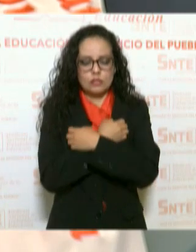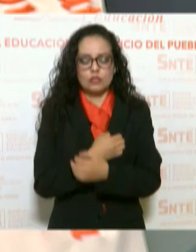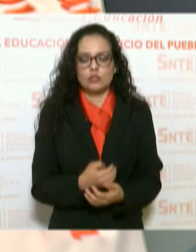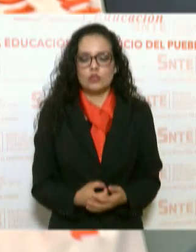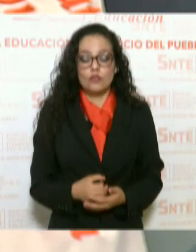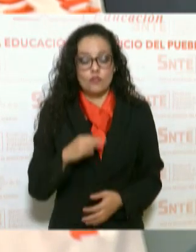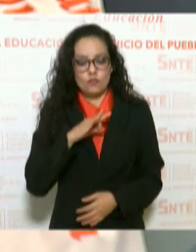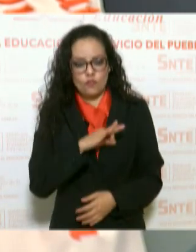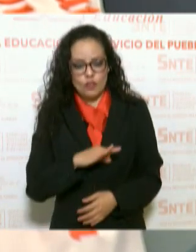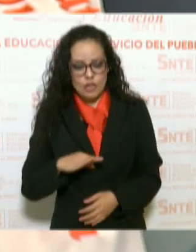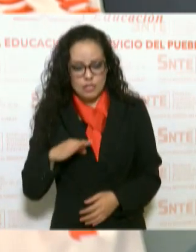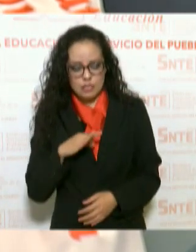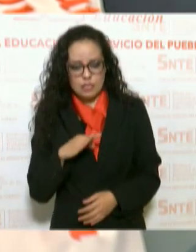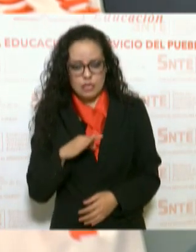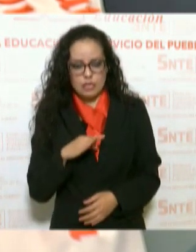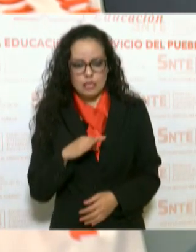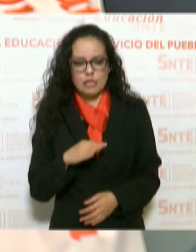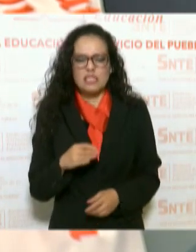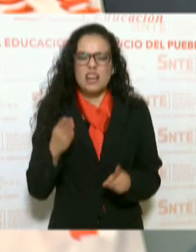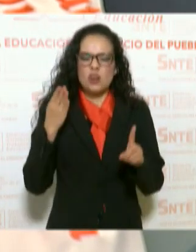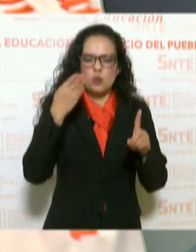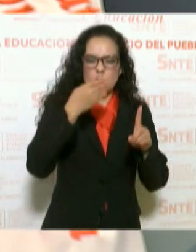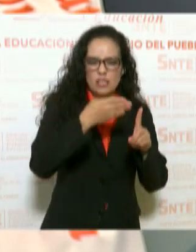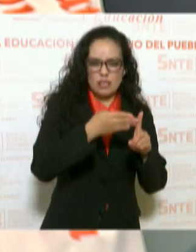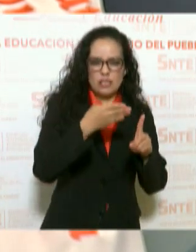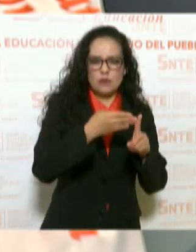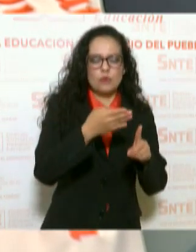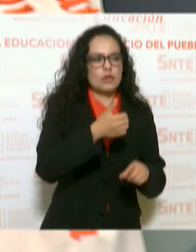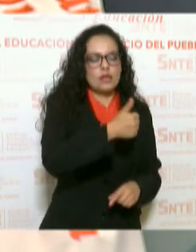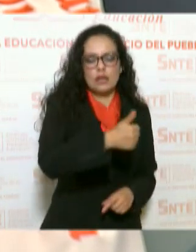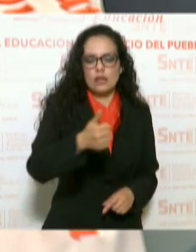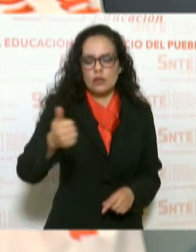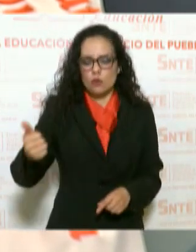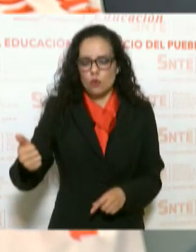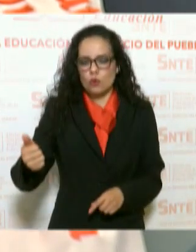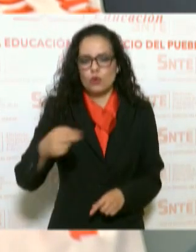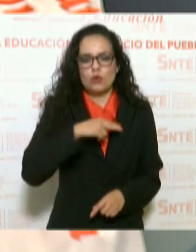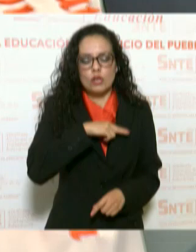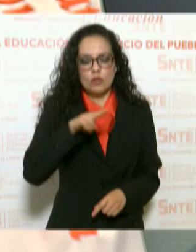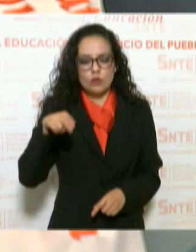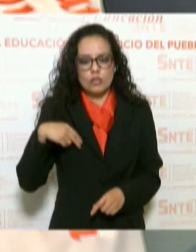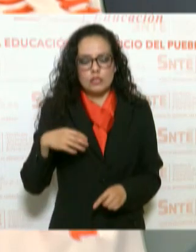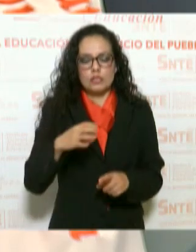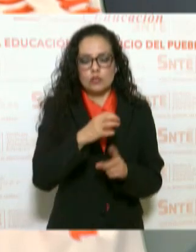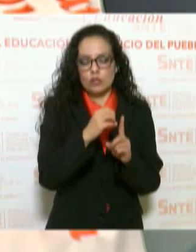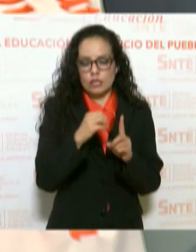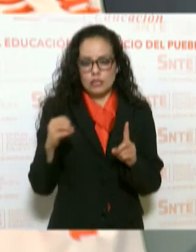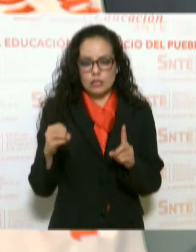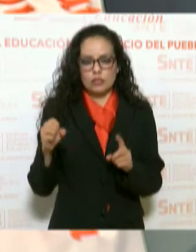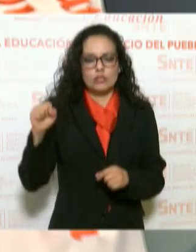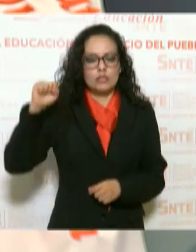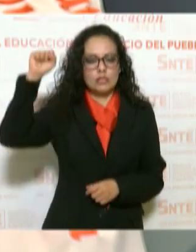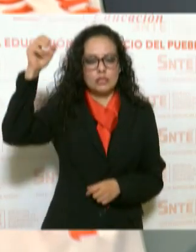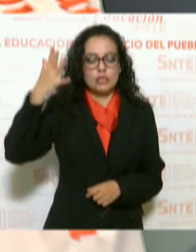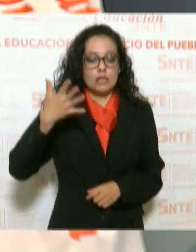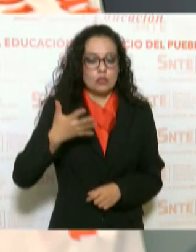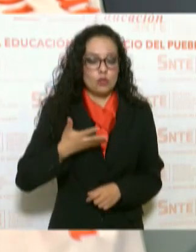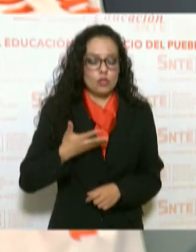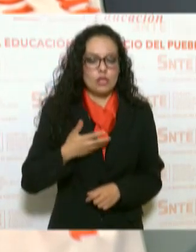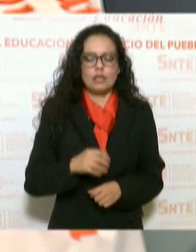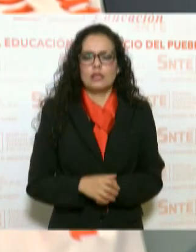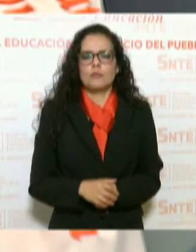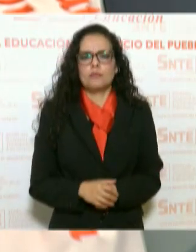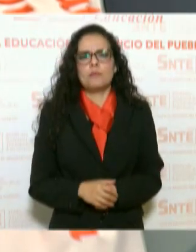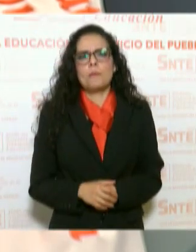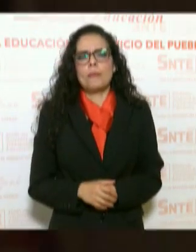la misión que cumplen nuestras organizaciones sindicales. Muchas felicidades. La temática